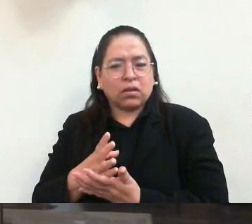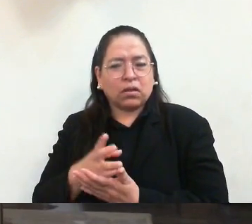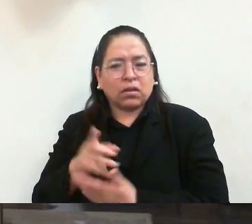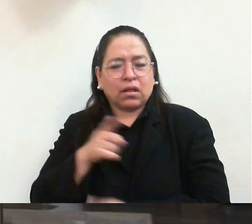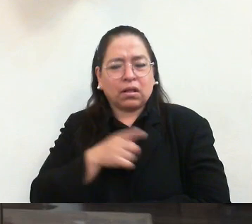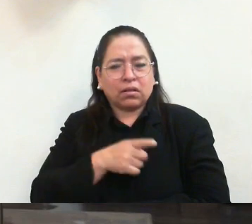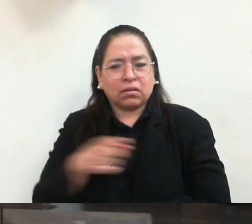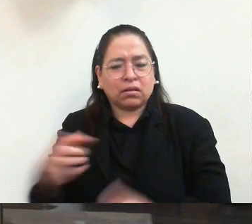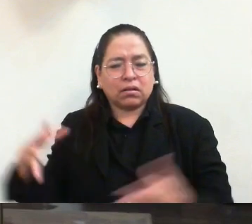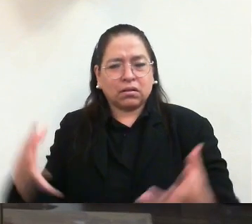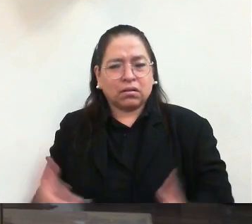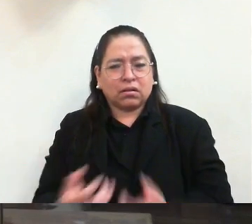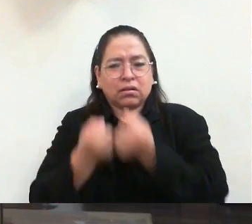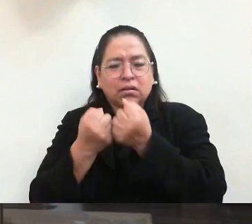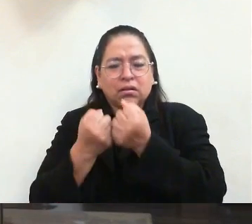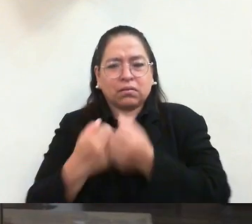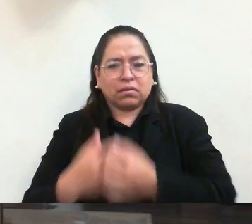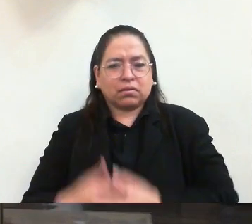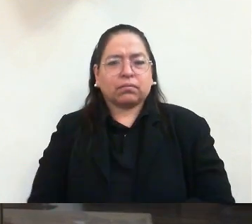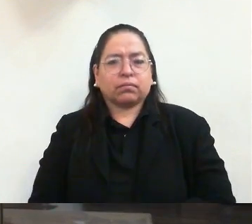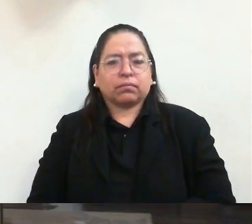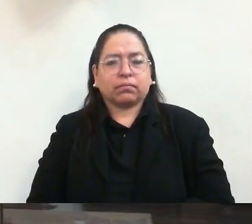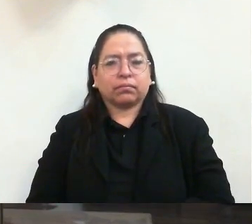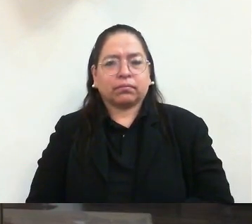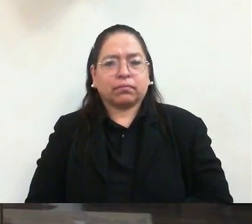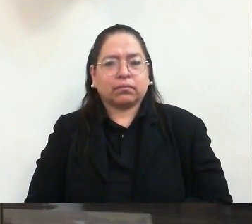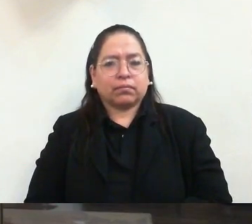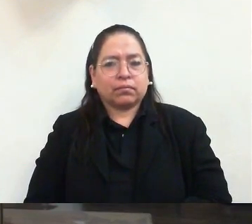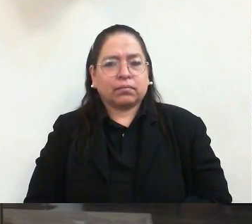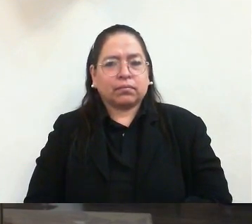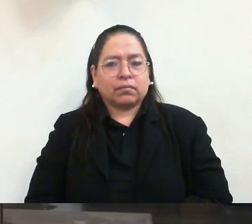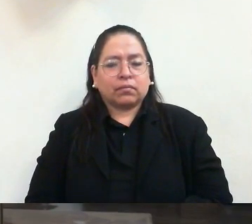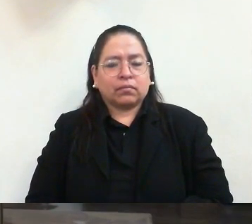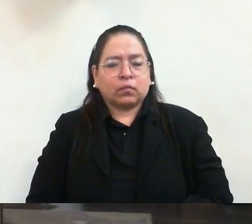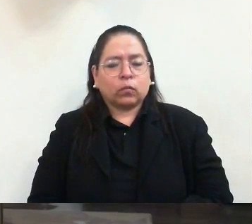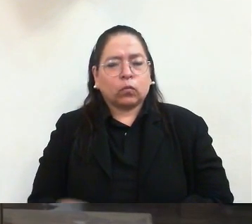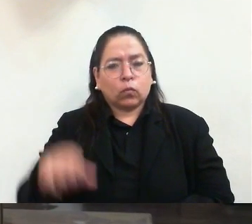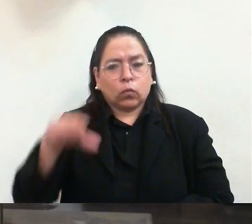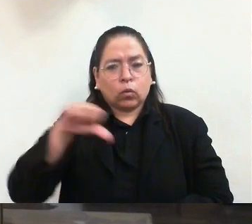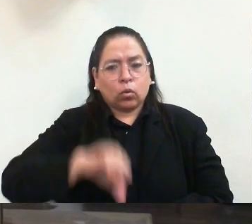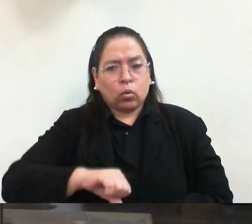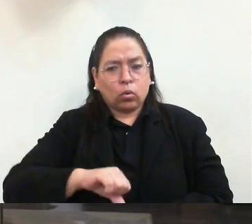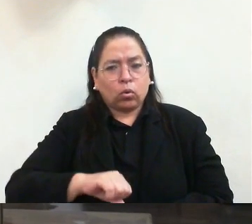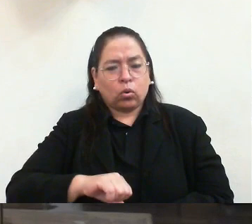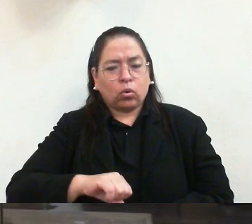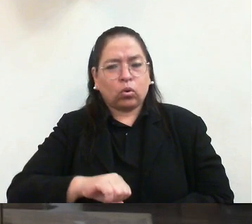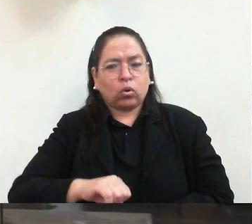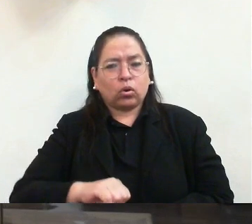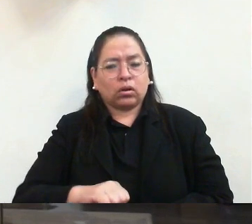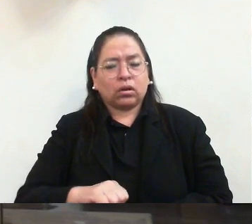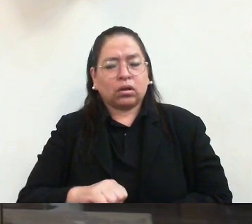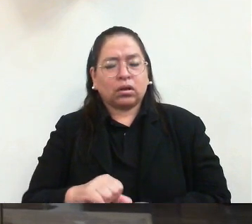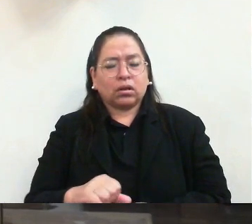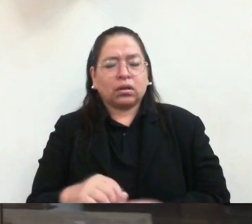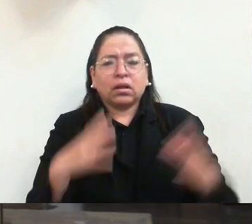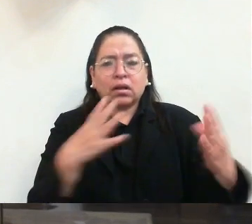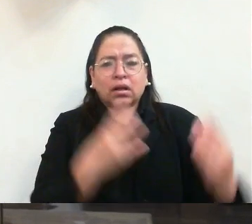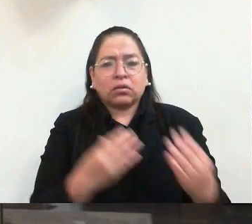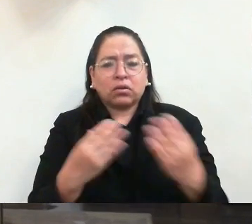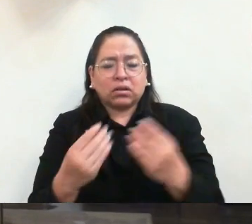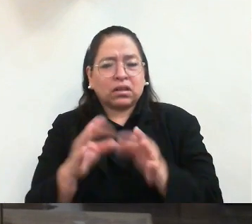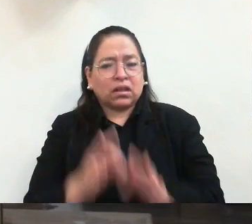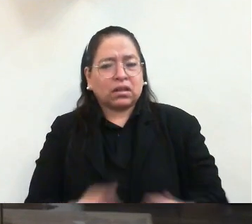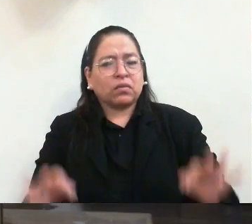hermanas y hermanos esta es una enseñanza muy importante para todos los